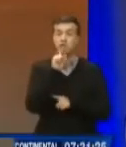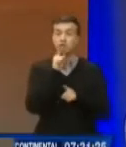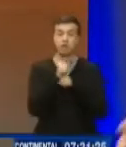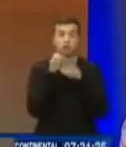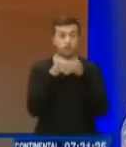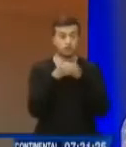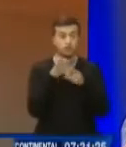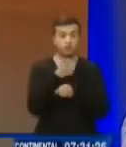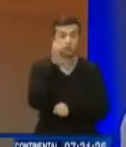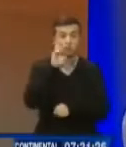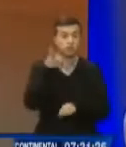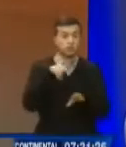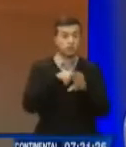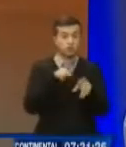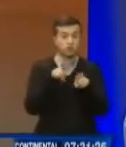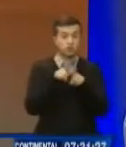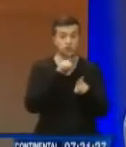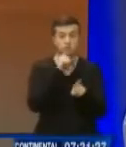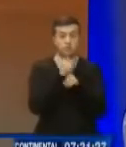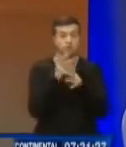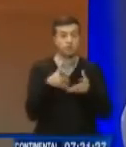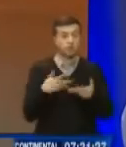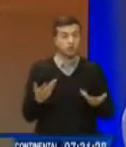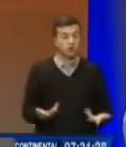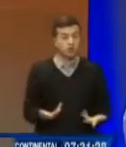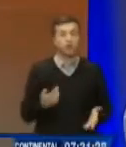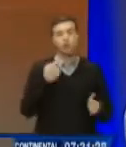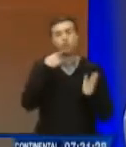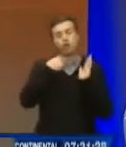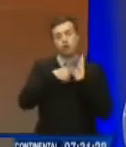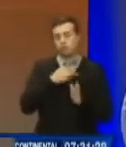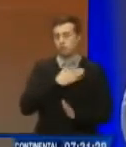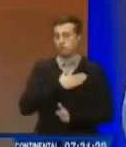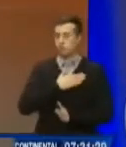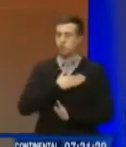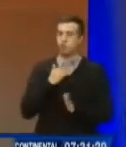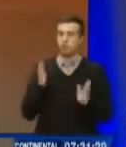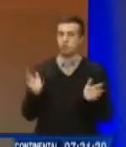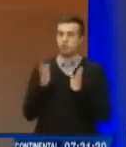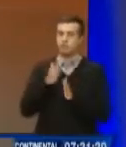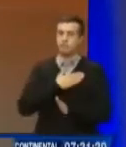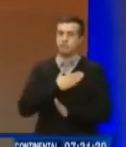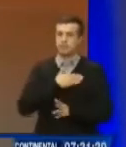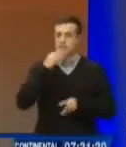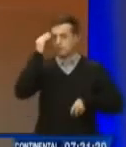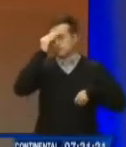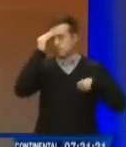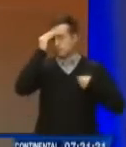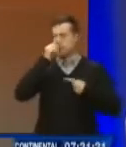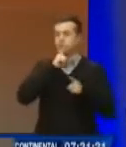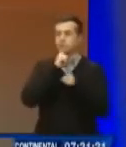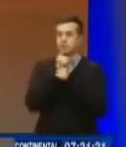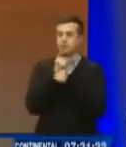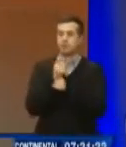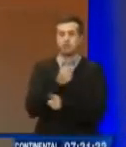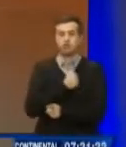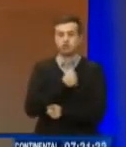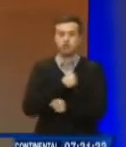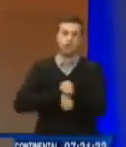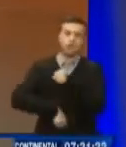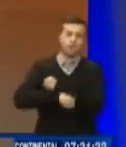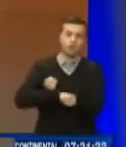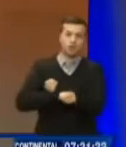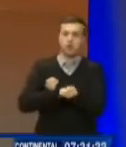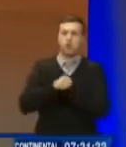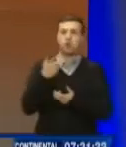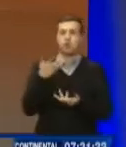federaciones nacionales porque qué es lo que ocurre si o promocionó a mis valores con un deporte que está